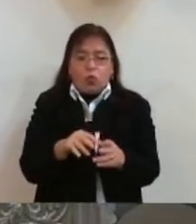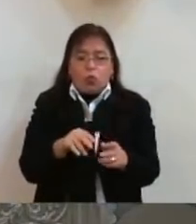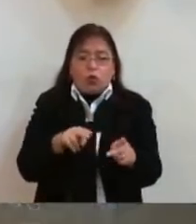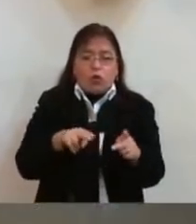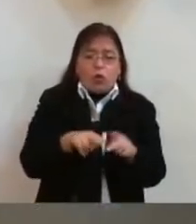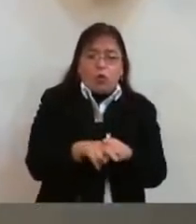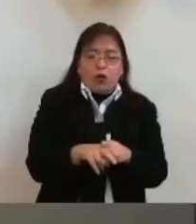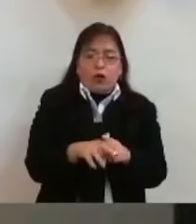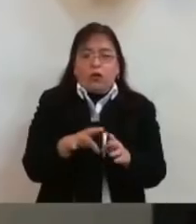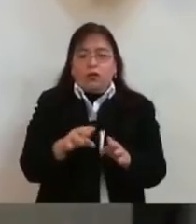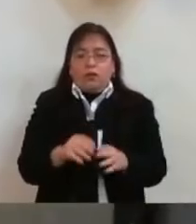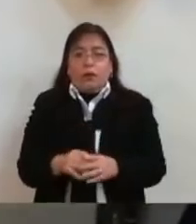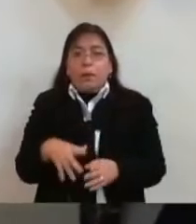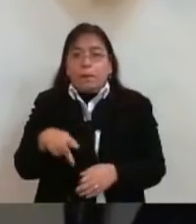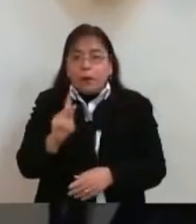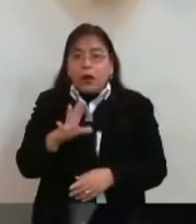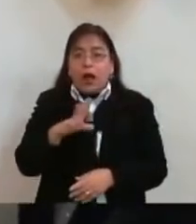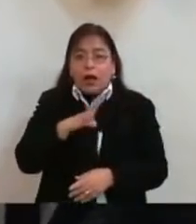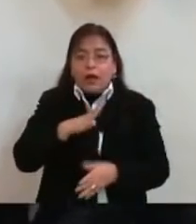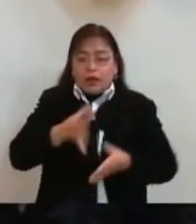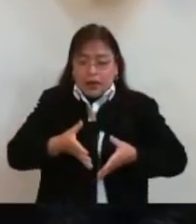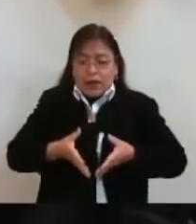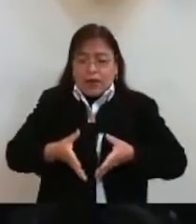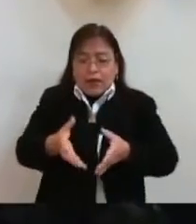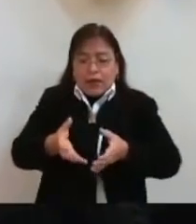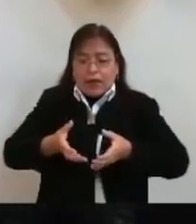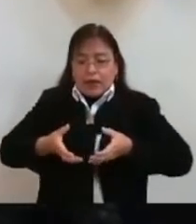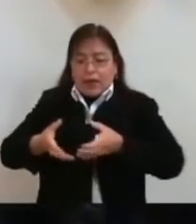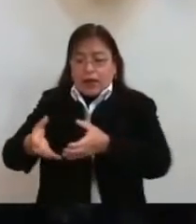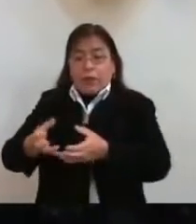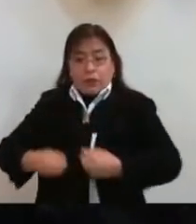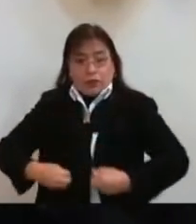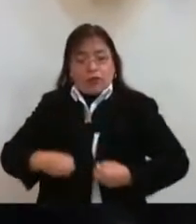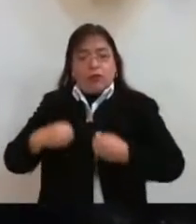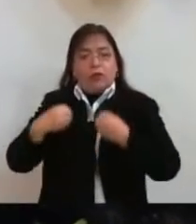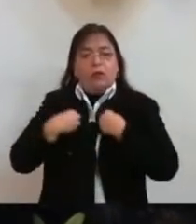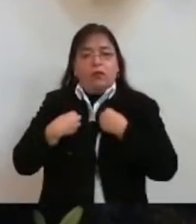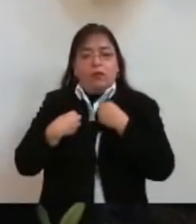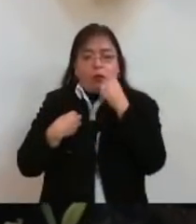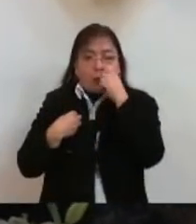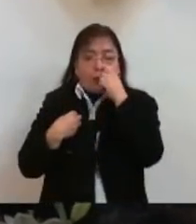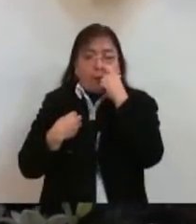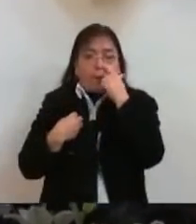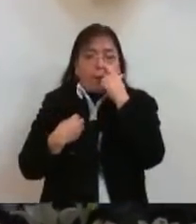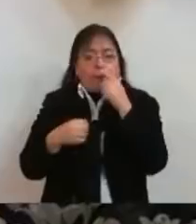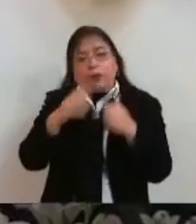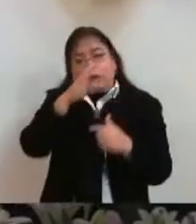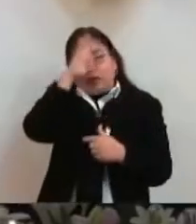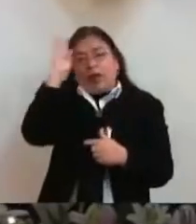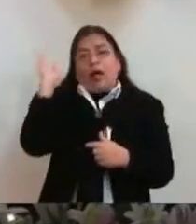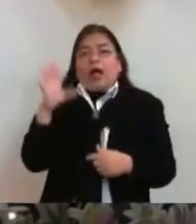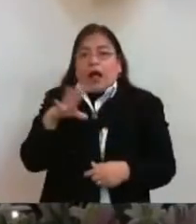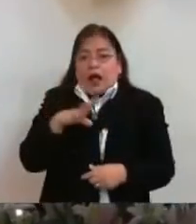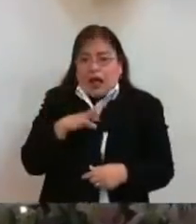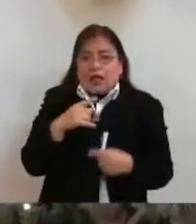hay caminos de vida. Siempre, hermanos, hay un camino